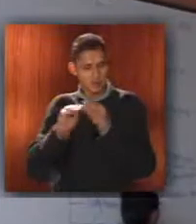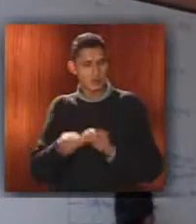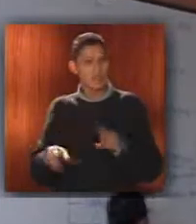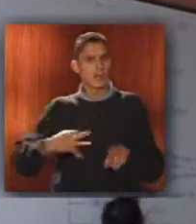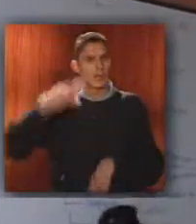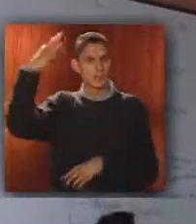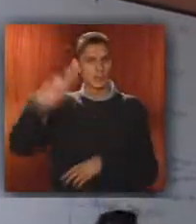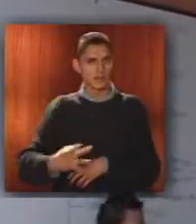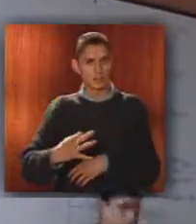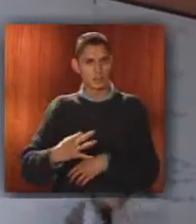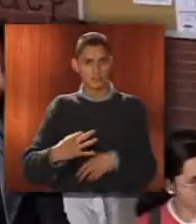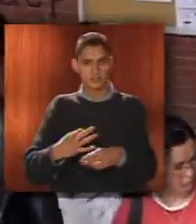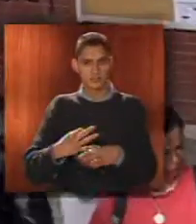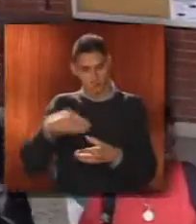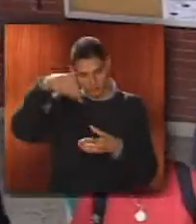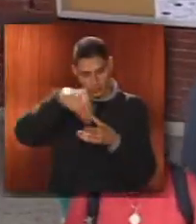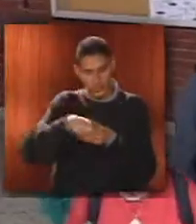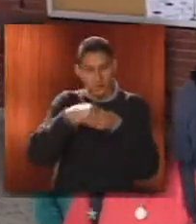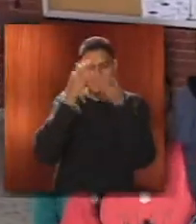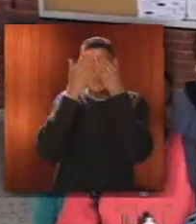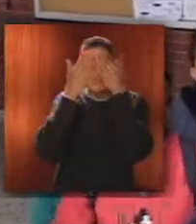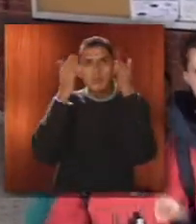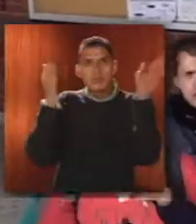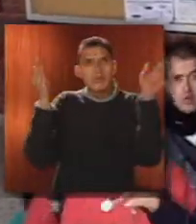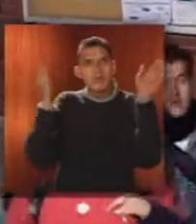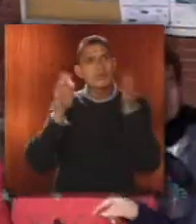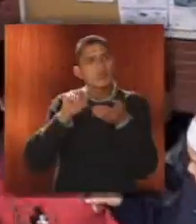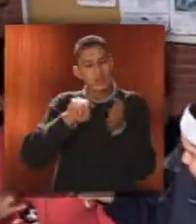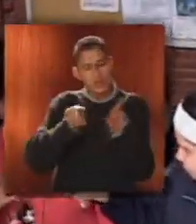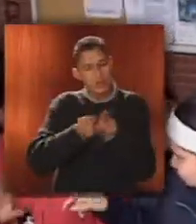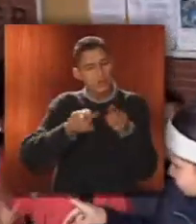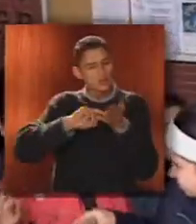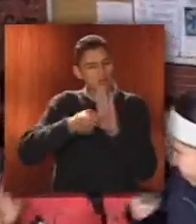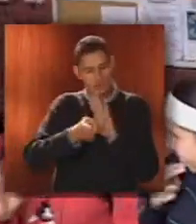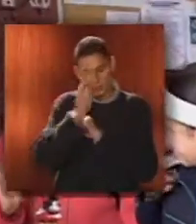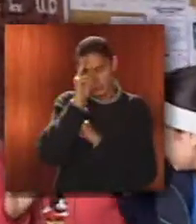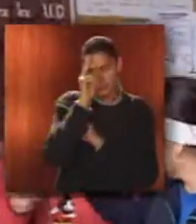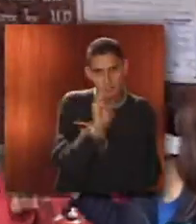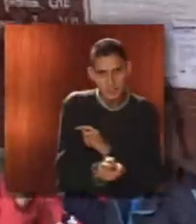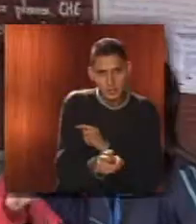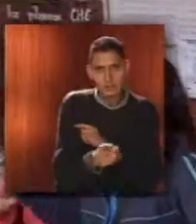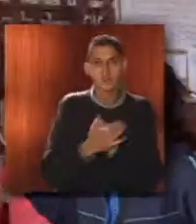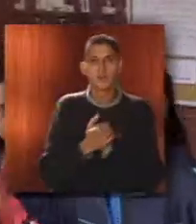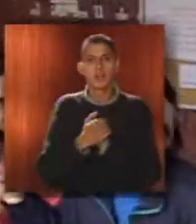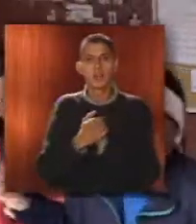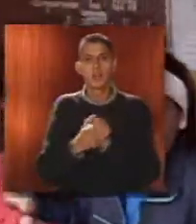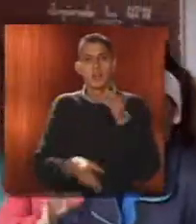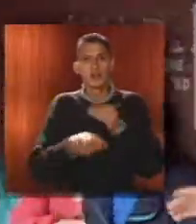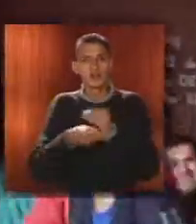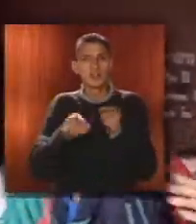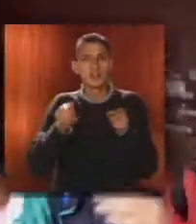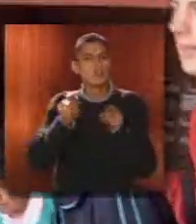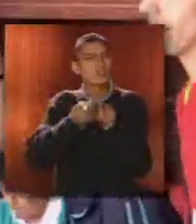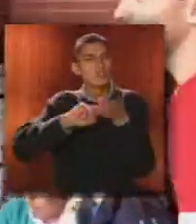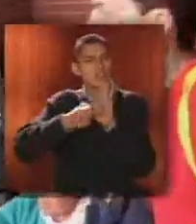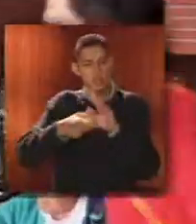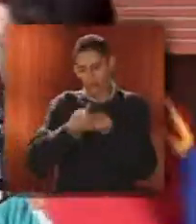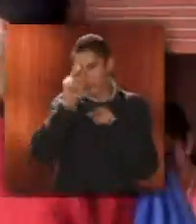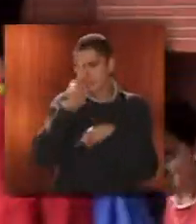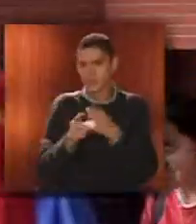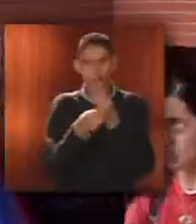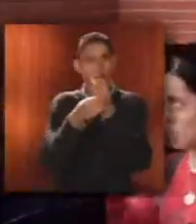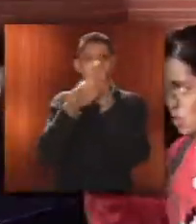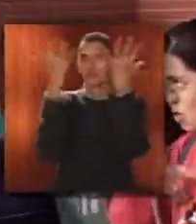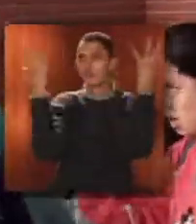los aspectos éticos implicados en la visión, digamos en el respeto